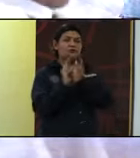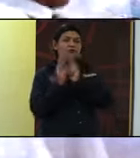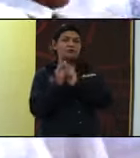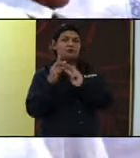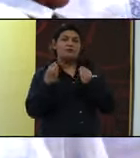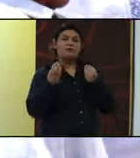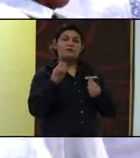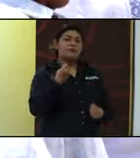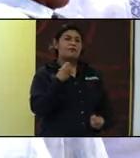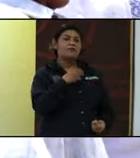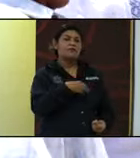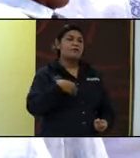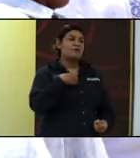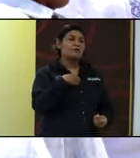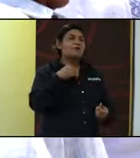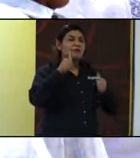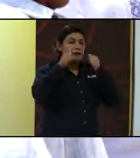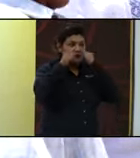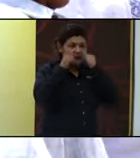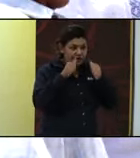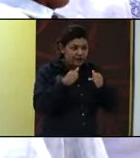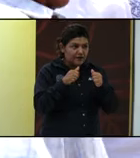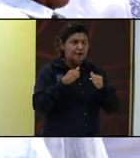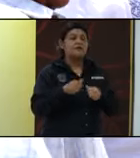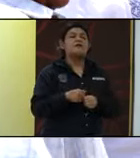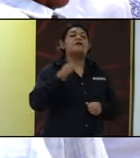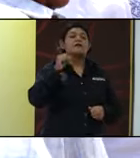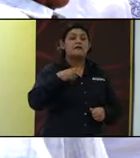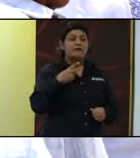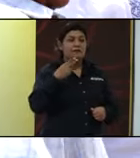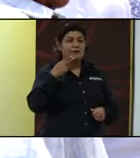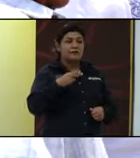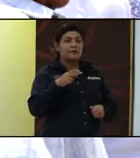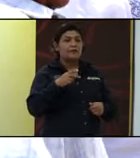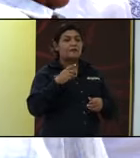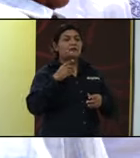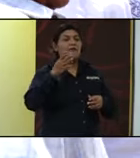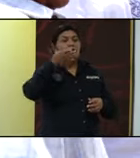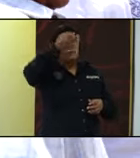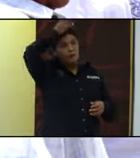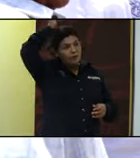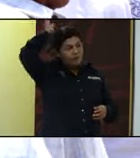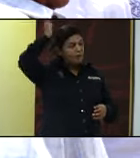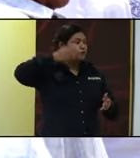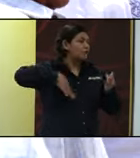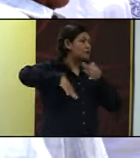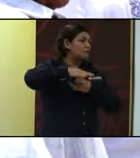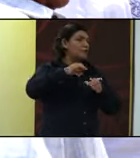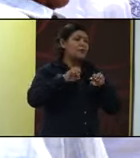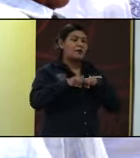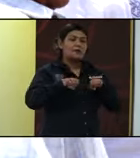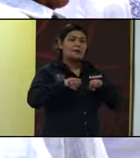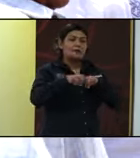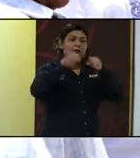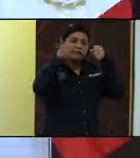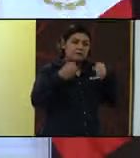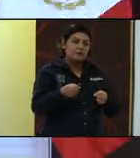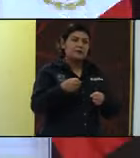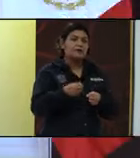albergue, muy bien atendidos, también estuvo el departamento de bomberos, todo el equipo completo de seguridad y